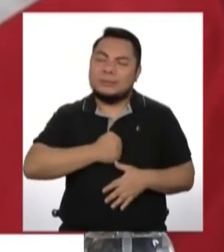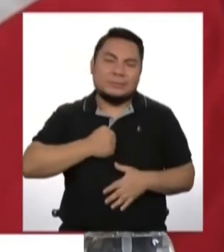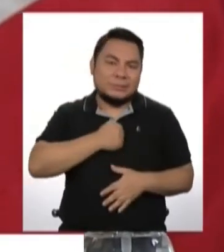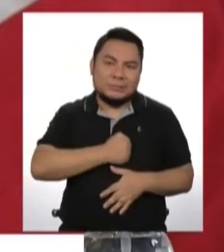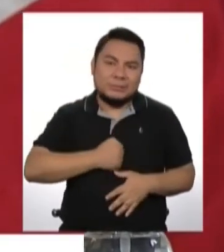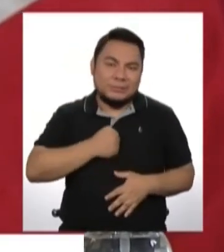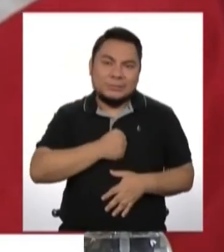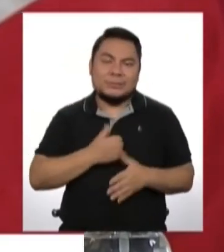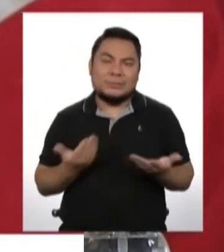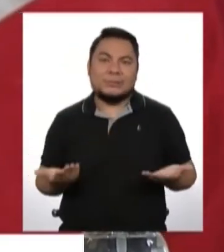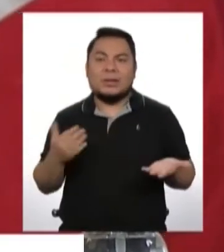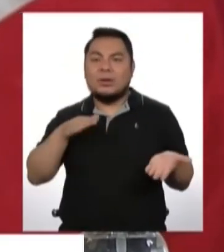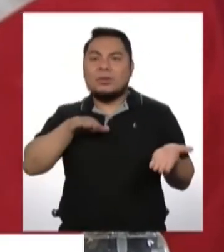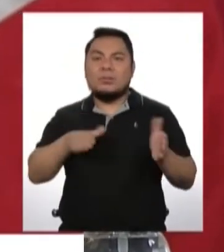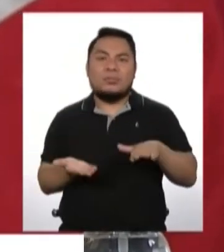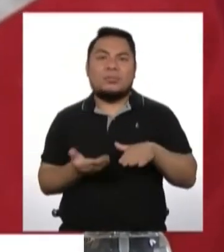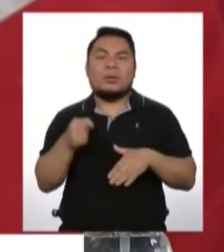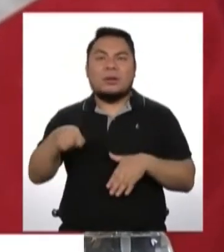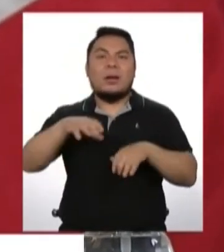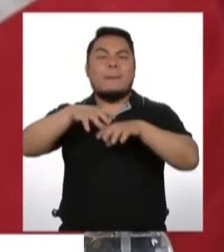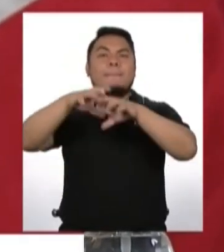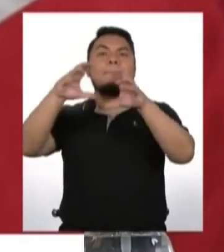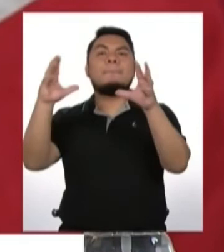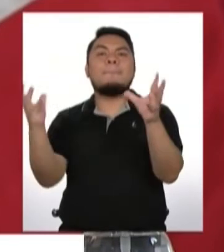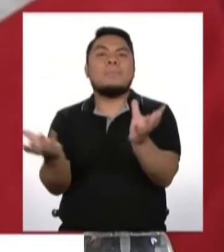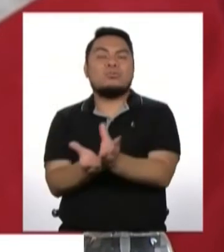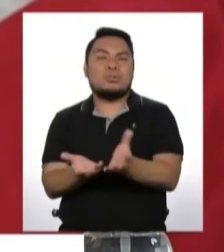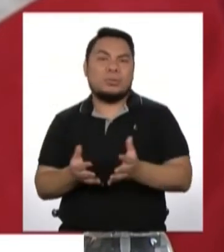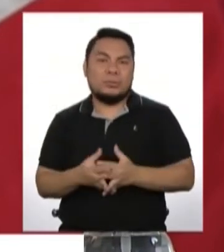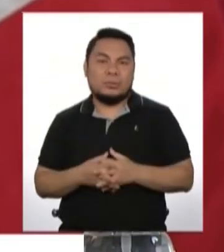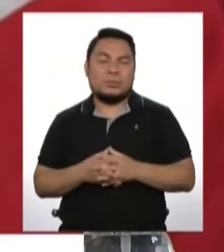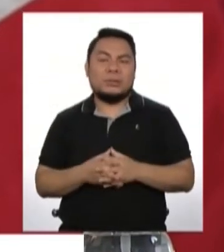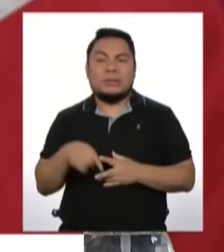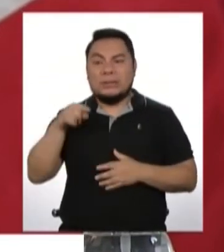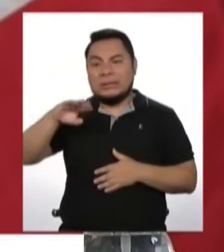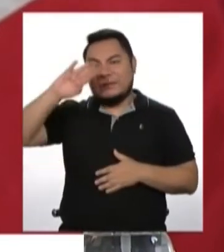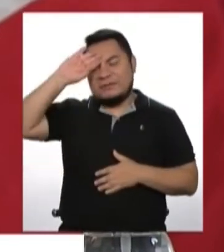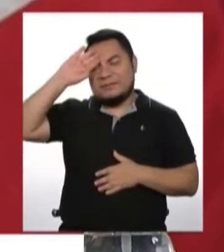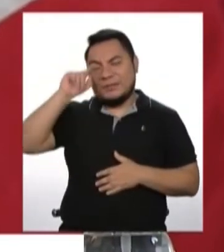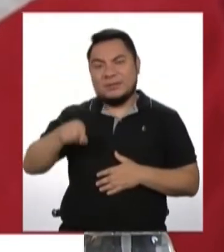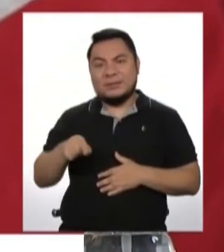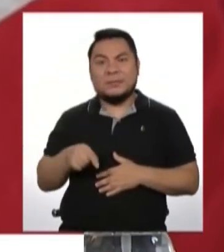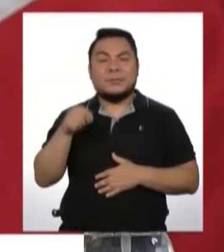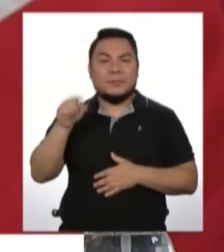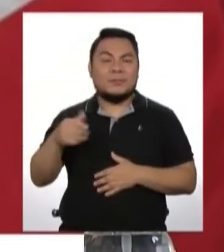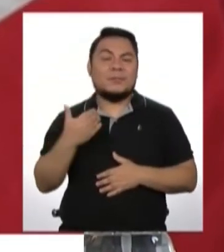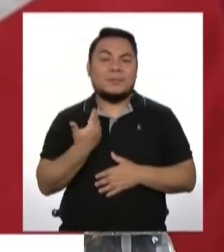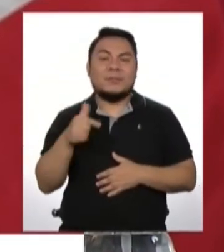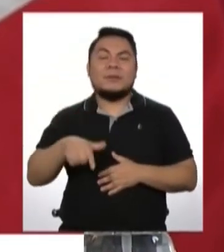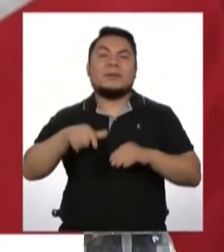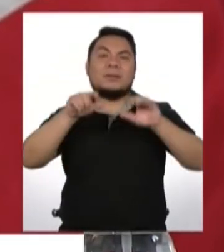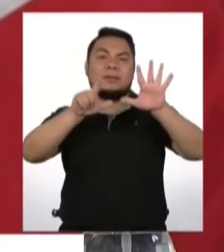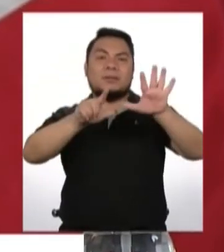lamentablemente ya han fallecido en el mundo por esta enfermedad. Y tenemos que son